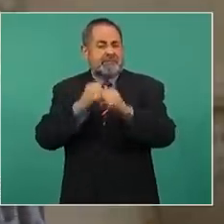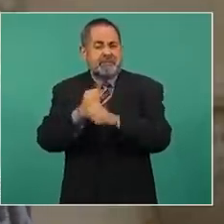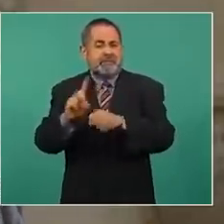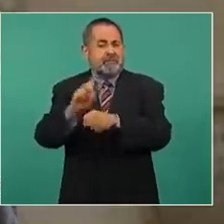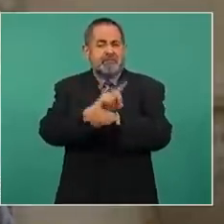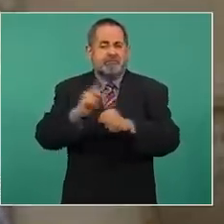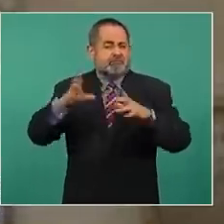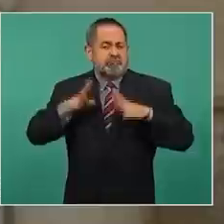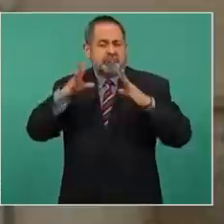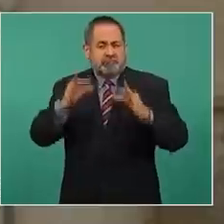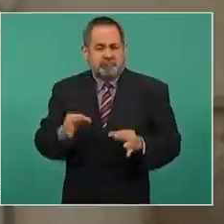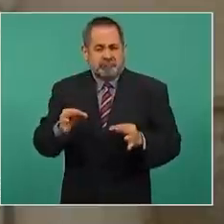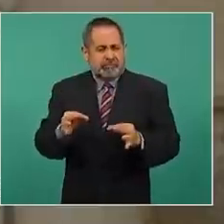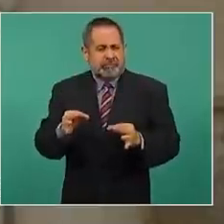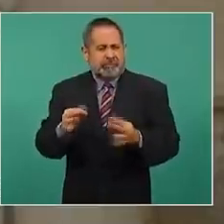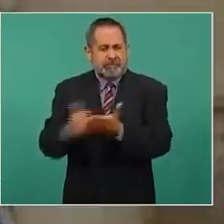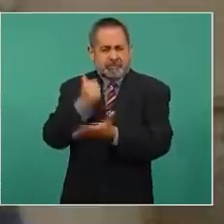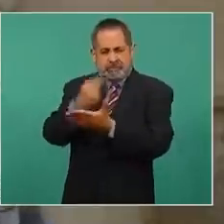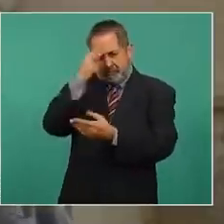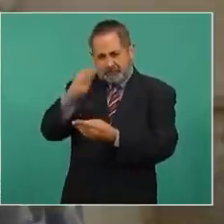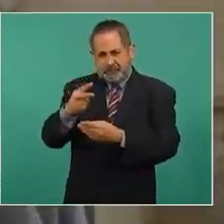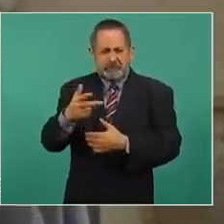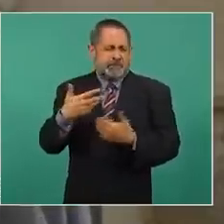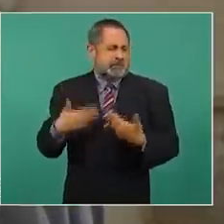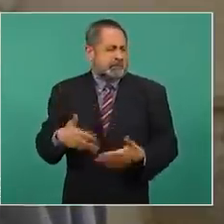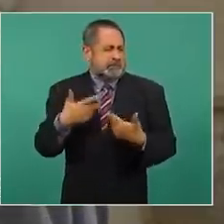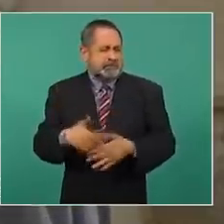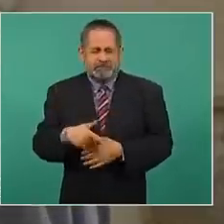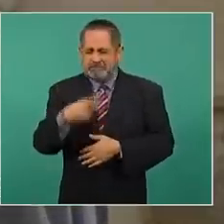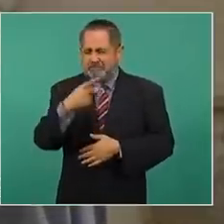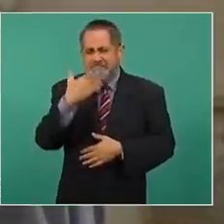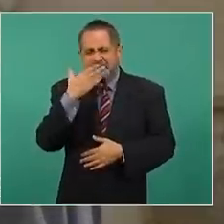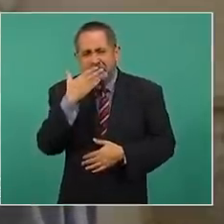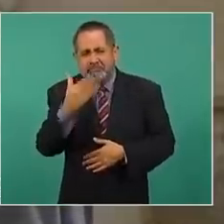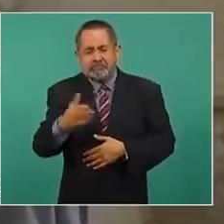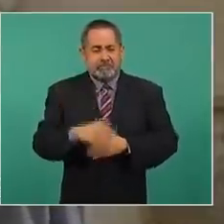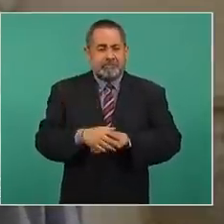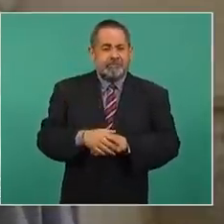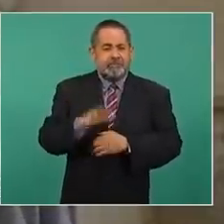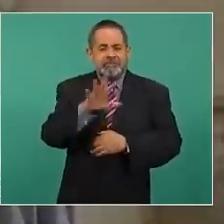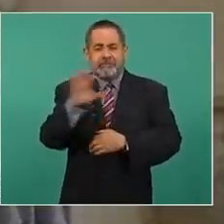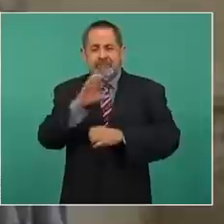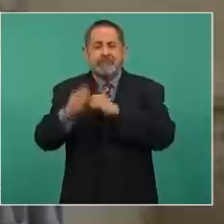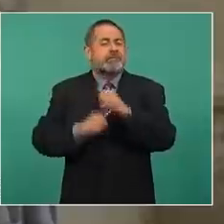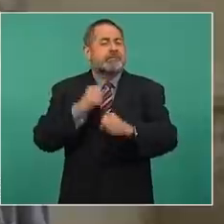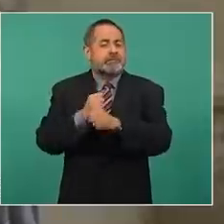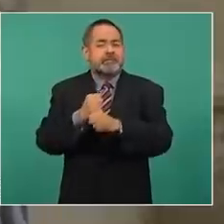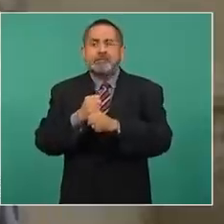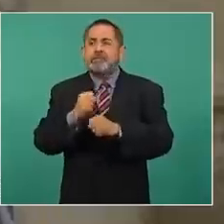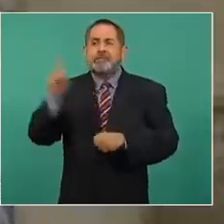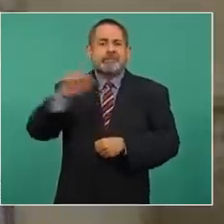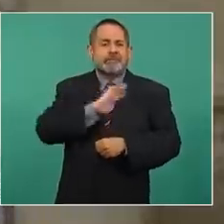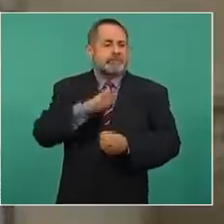fundación de su capital la Ciudad de México recordando 500 años desde la llegada de los